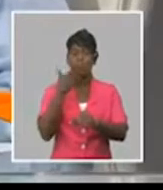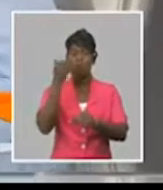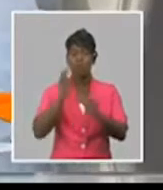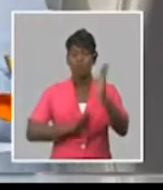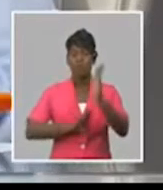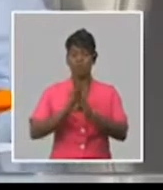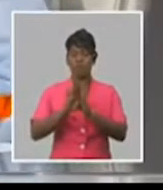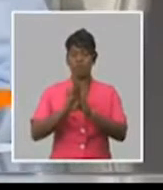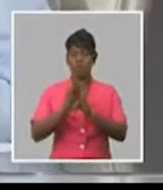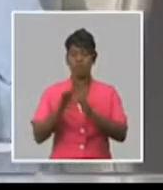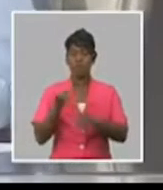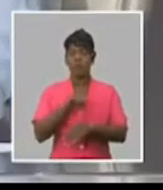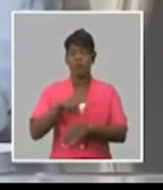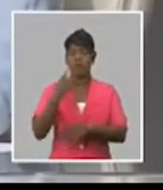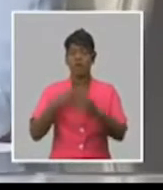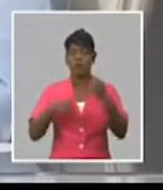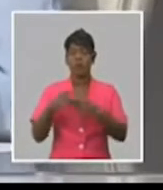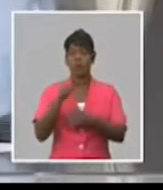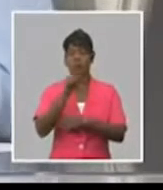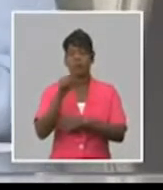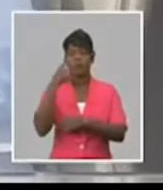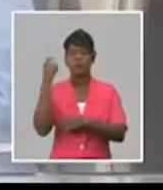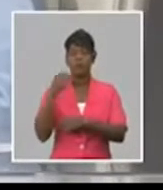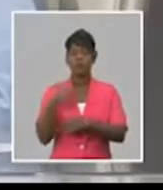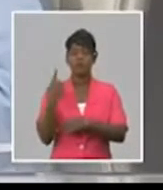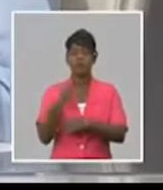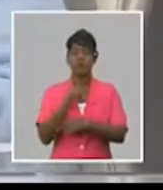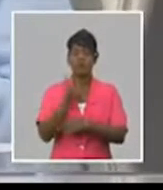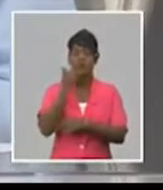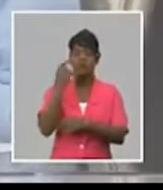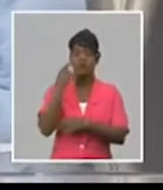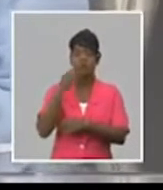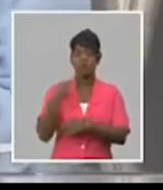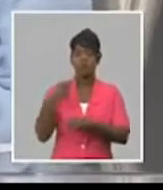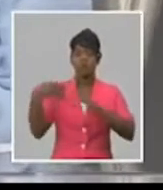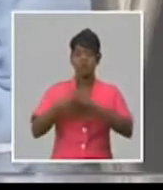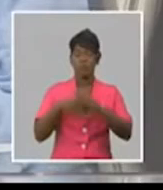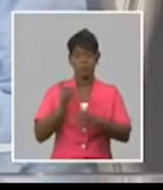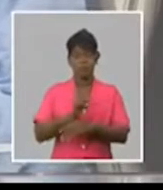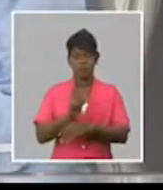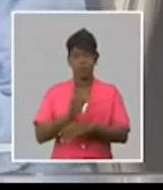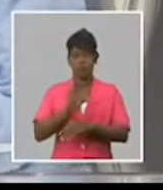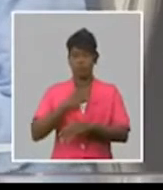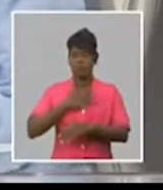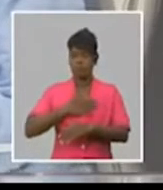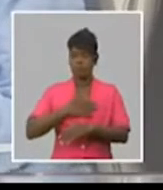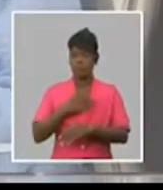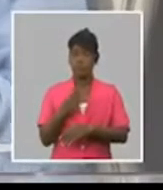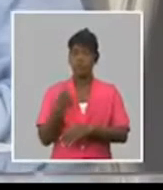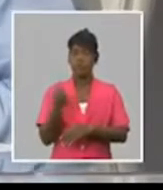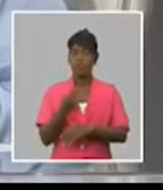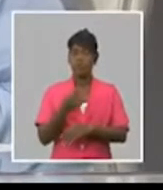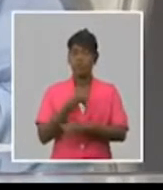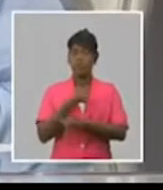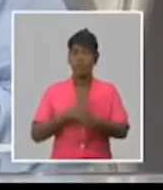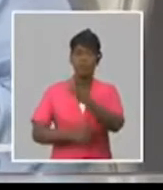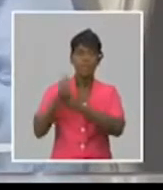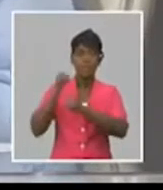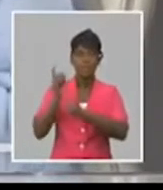las monedas, tenemos que unir el tipo de cambio. O sea, quedarnos con una moneda, tener un solo tipo de cambio. No. Esto no es un